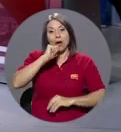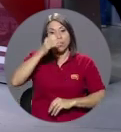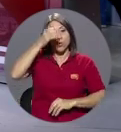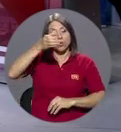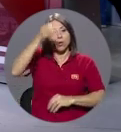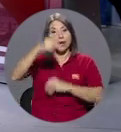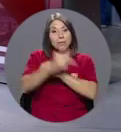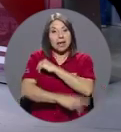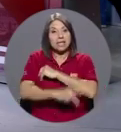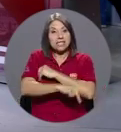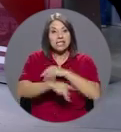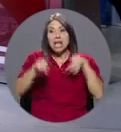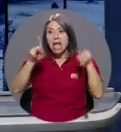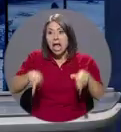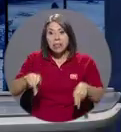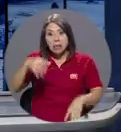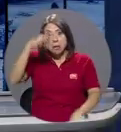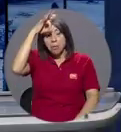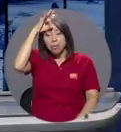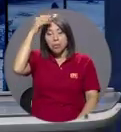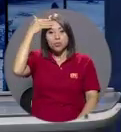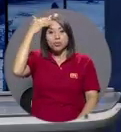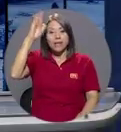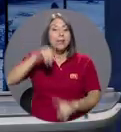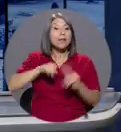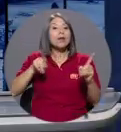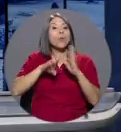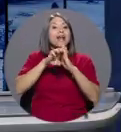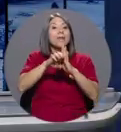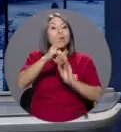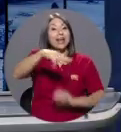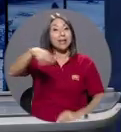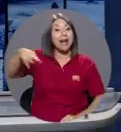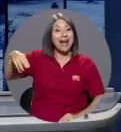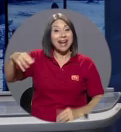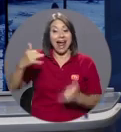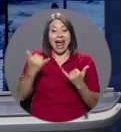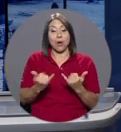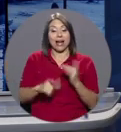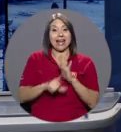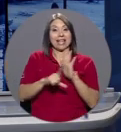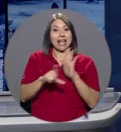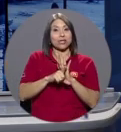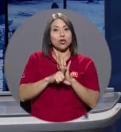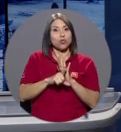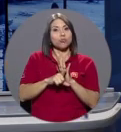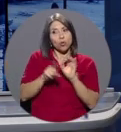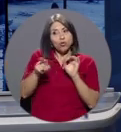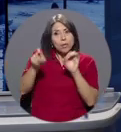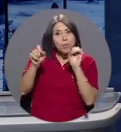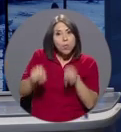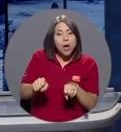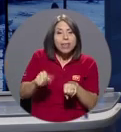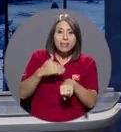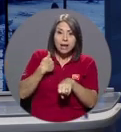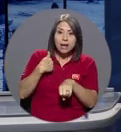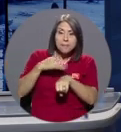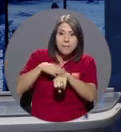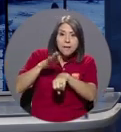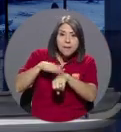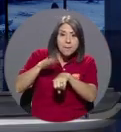en el país. Mucha gente desconoce esto, pero por ejemplo en el mar, la legislación actual te permite obtener una concesión